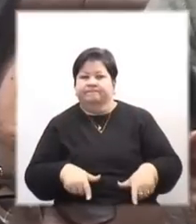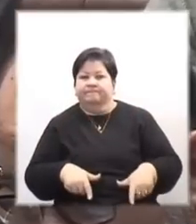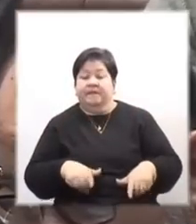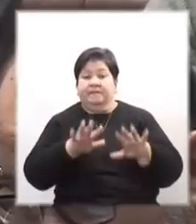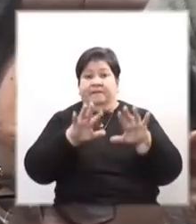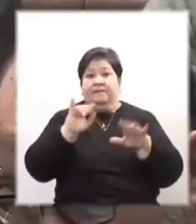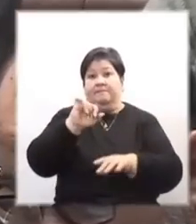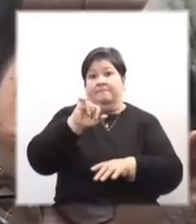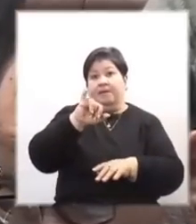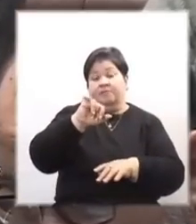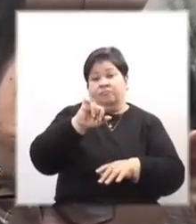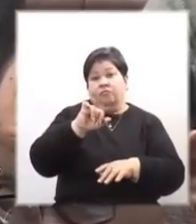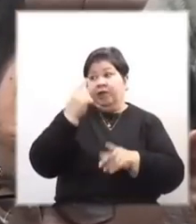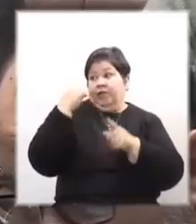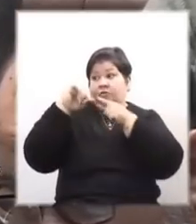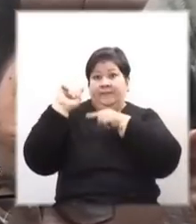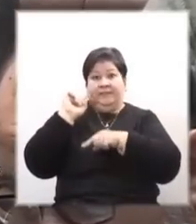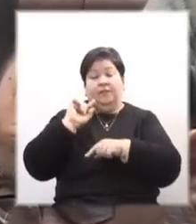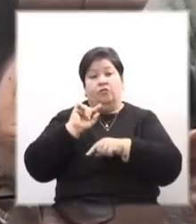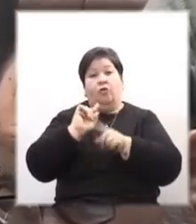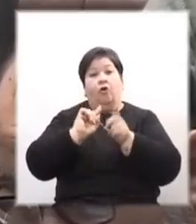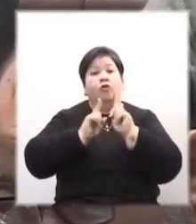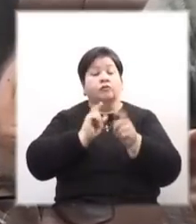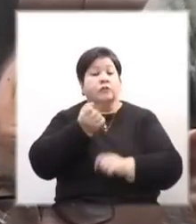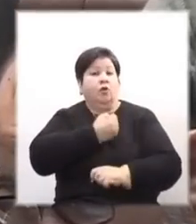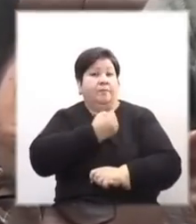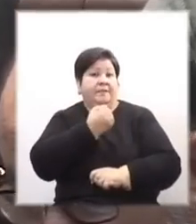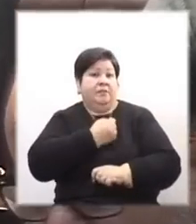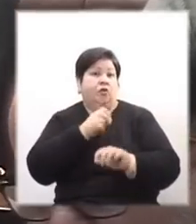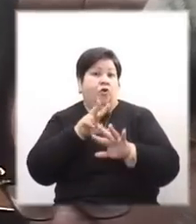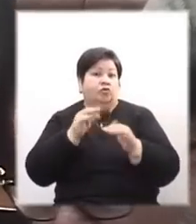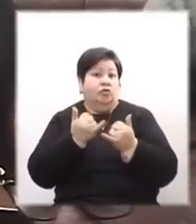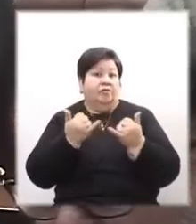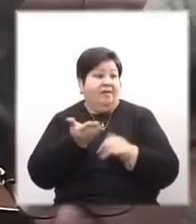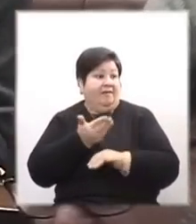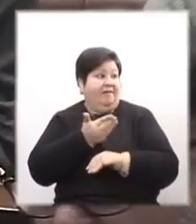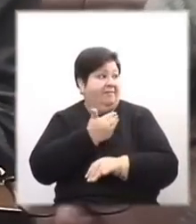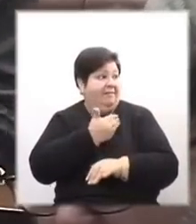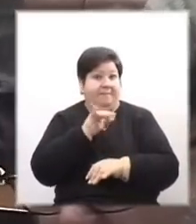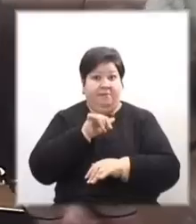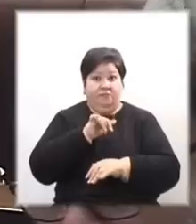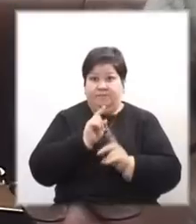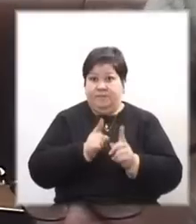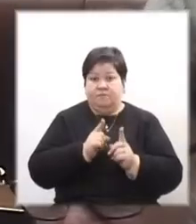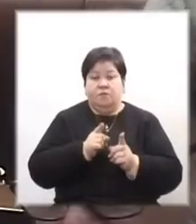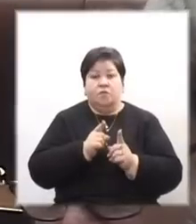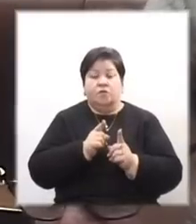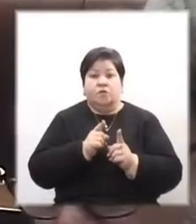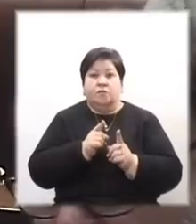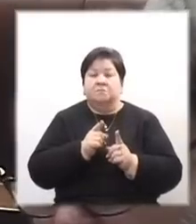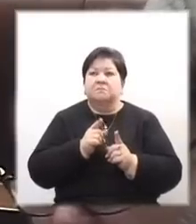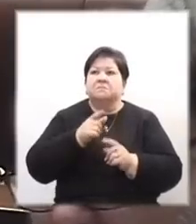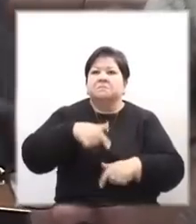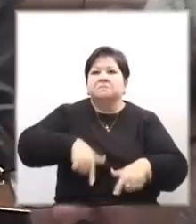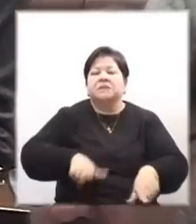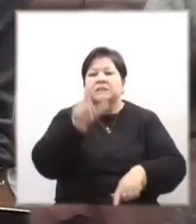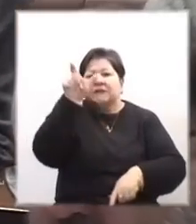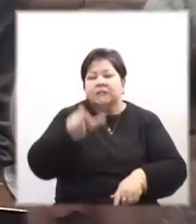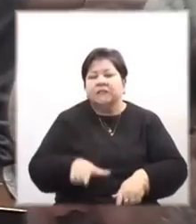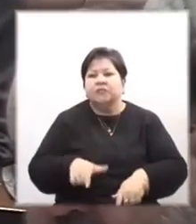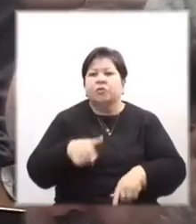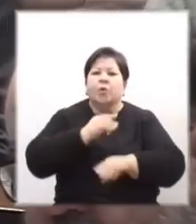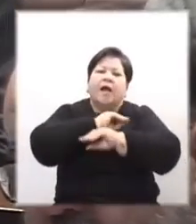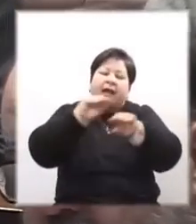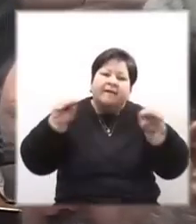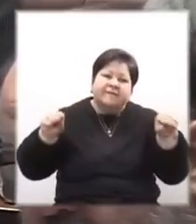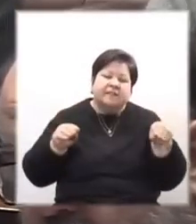de mayo del año pasado, tras 11 homicidios que se registraron en los 8 días anteriores, el ministro anunció en una conferencia de prensa un